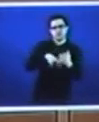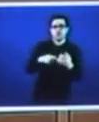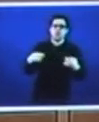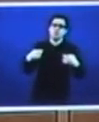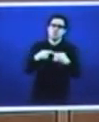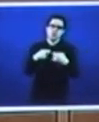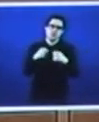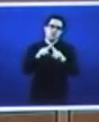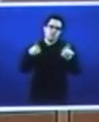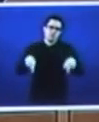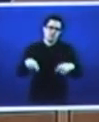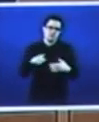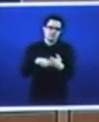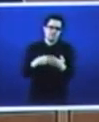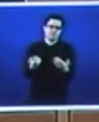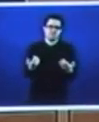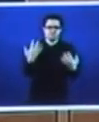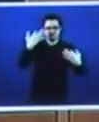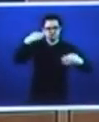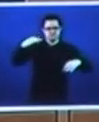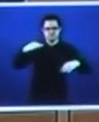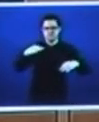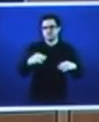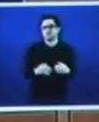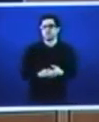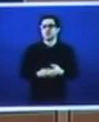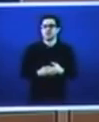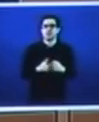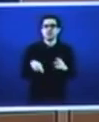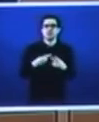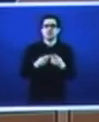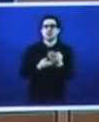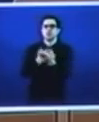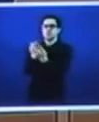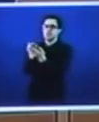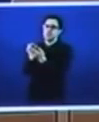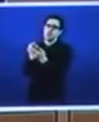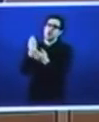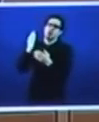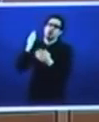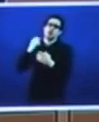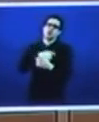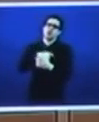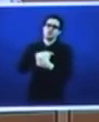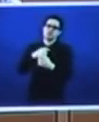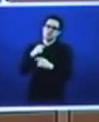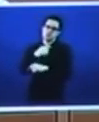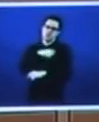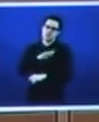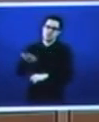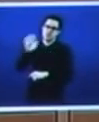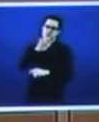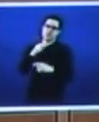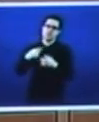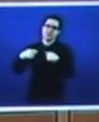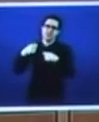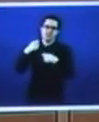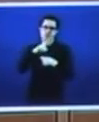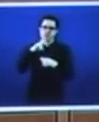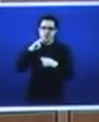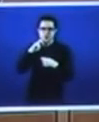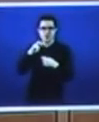financiero. En segundo lugar, instar ao Banco de España e a Comisión Nacional do Mercado de Valores que deron o visto bo fallanos a este tipo